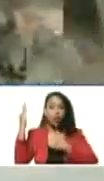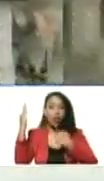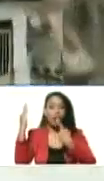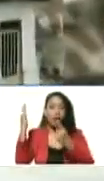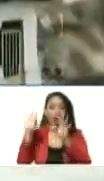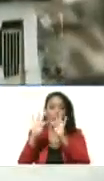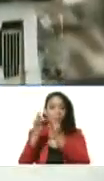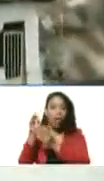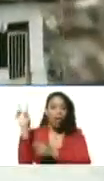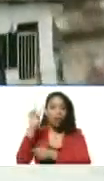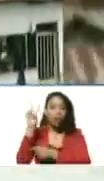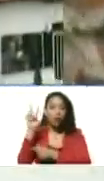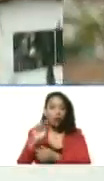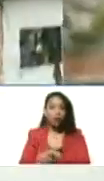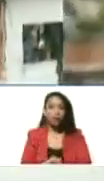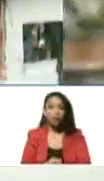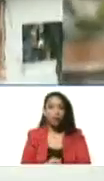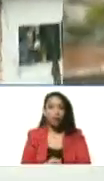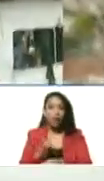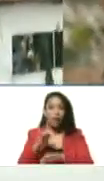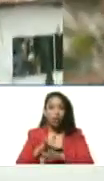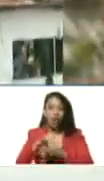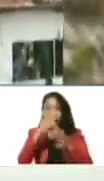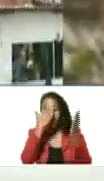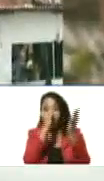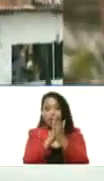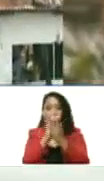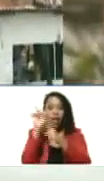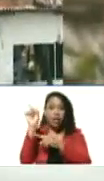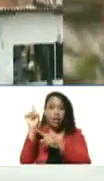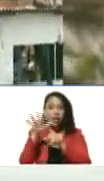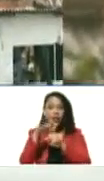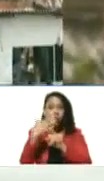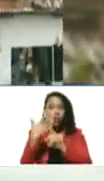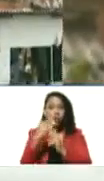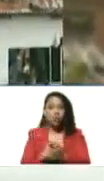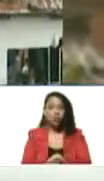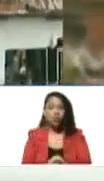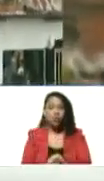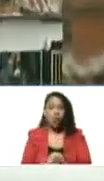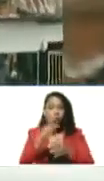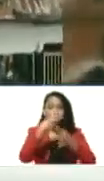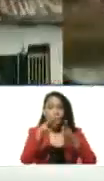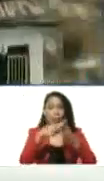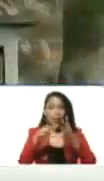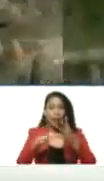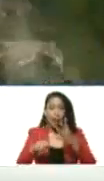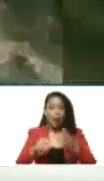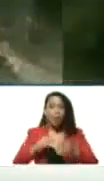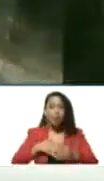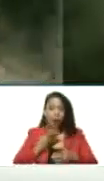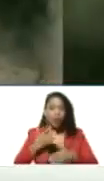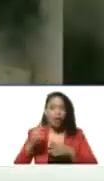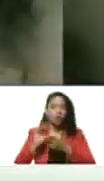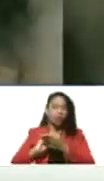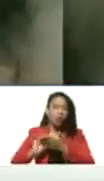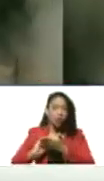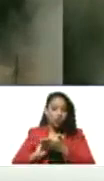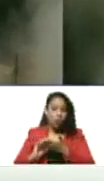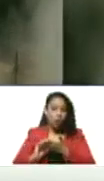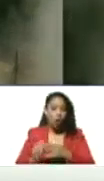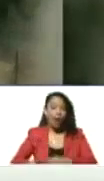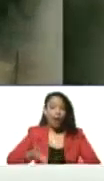familia venezolana que le ha tocado afrontar esta situación, lo material se repone. Lo importante